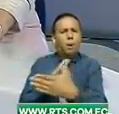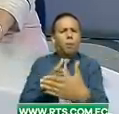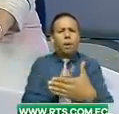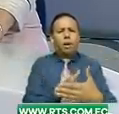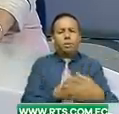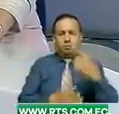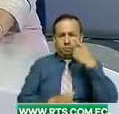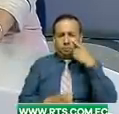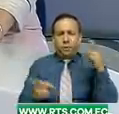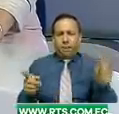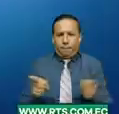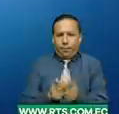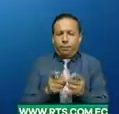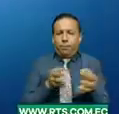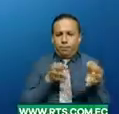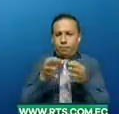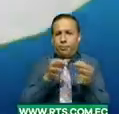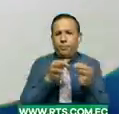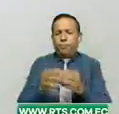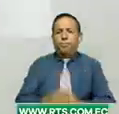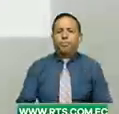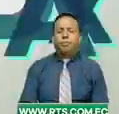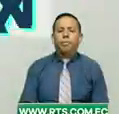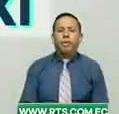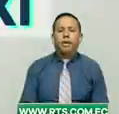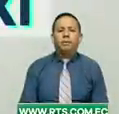de la jornada.